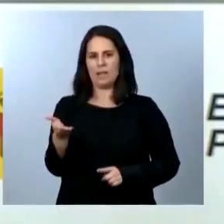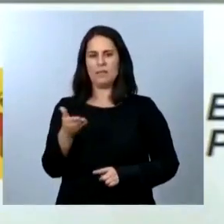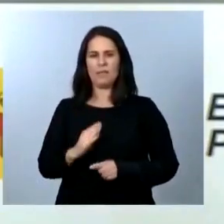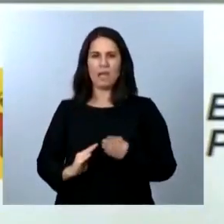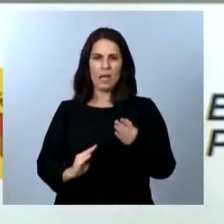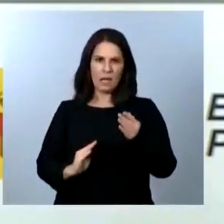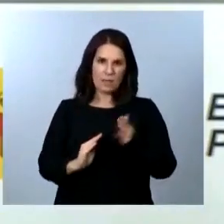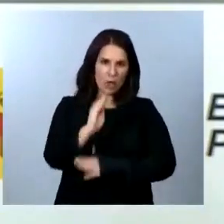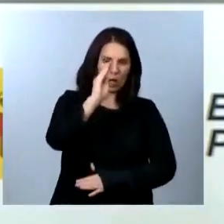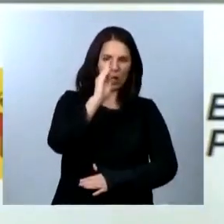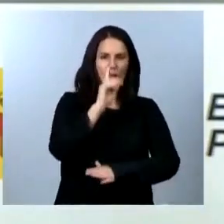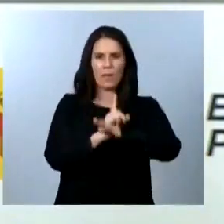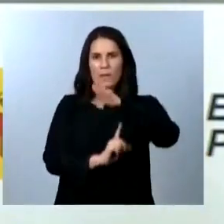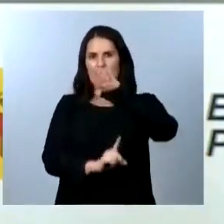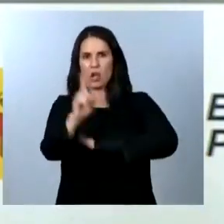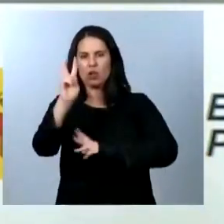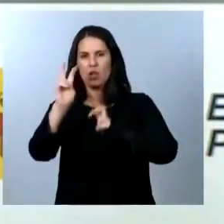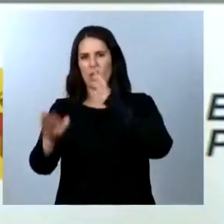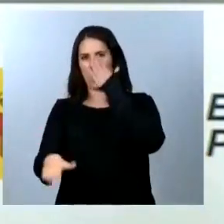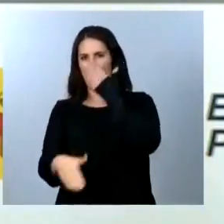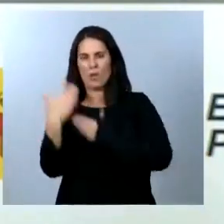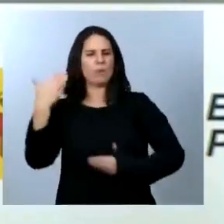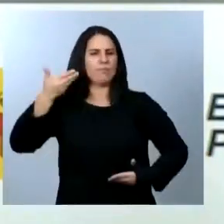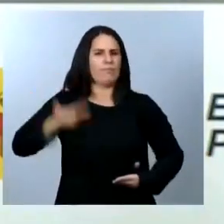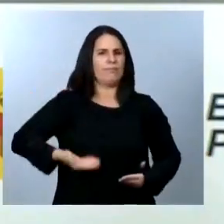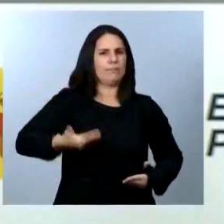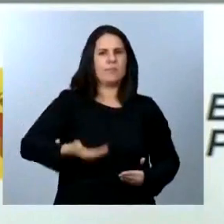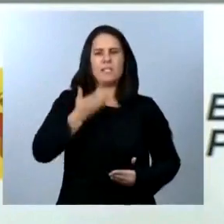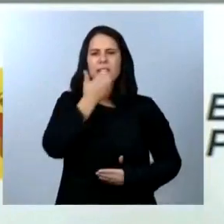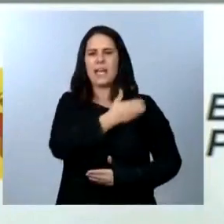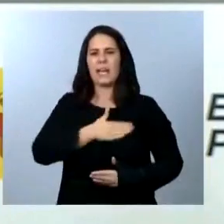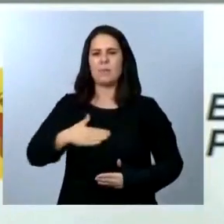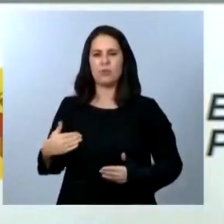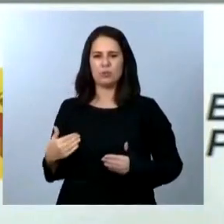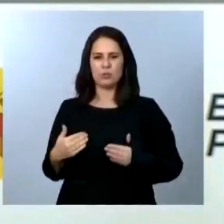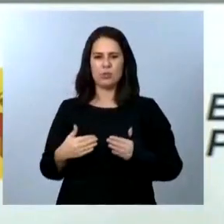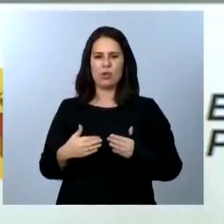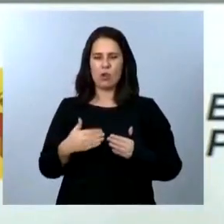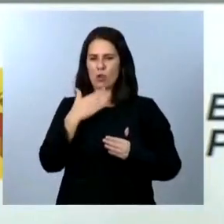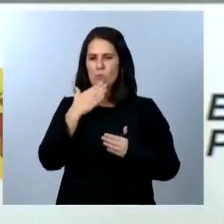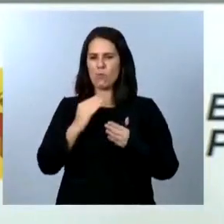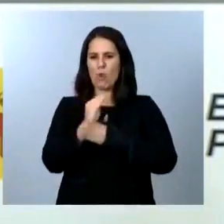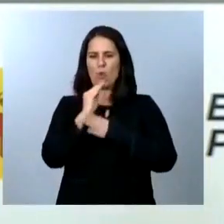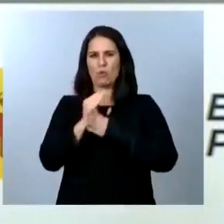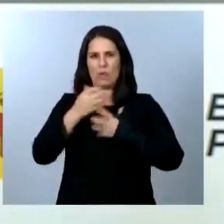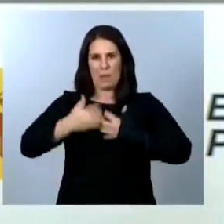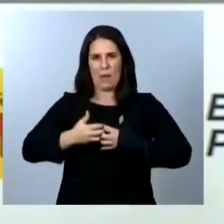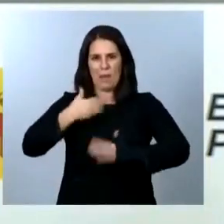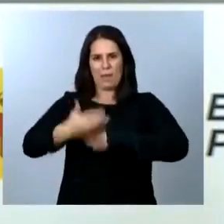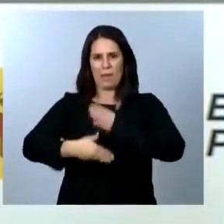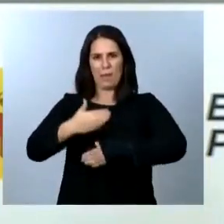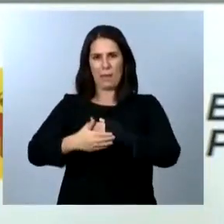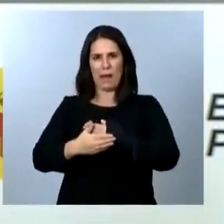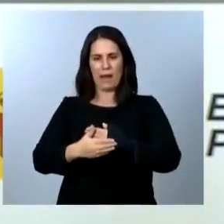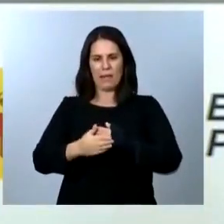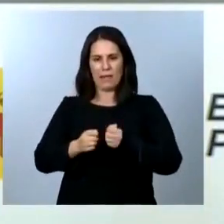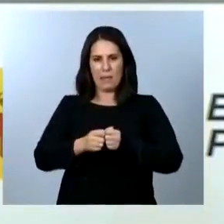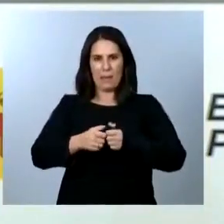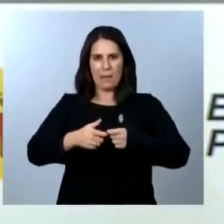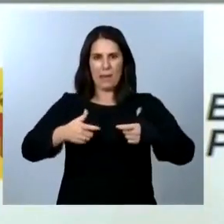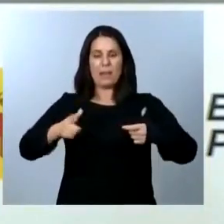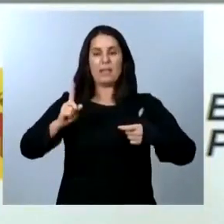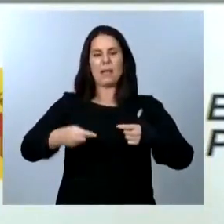innovación, fundamental si queremos dar ese salto de productividad que nos permita no solamente crecer, sino también crear empleo de calidad y,